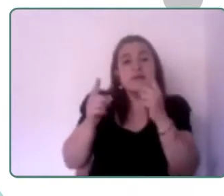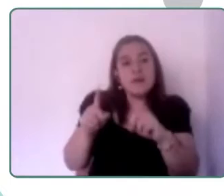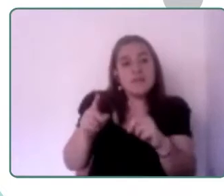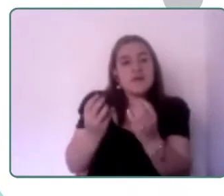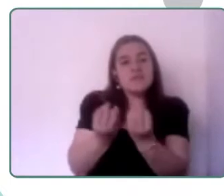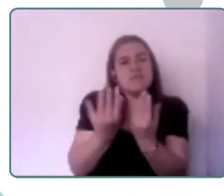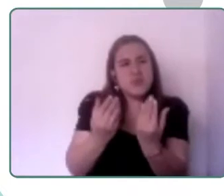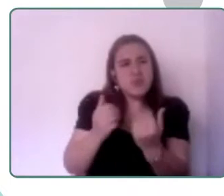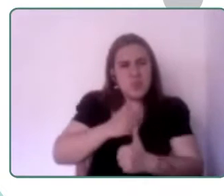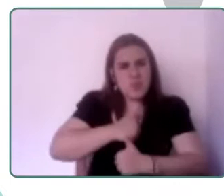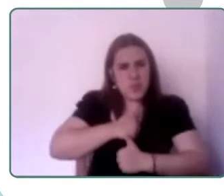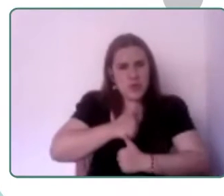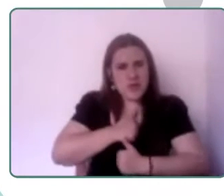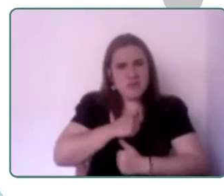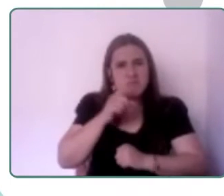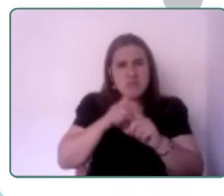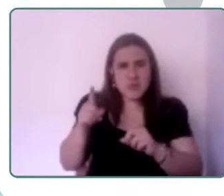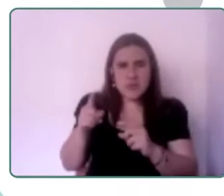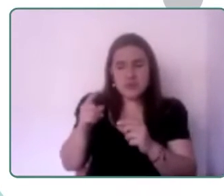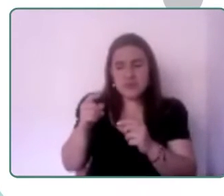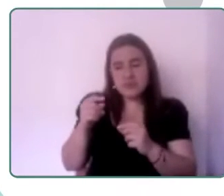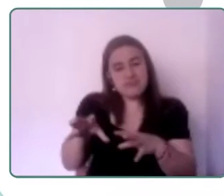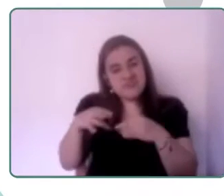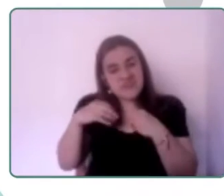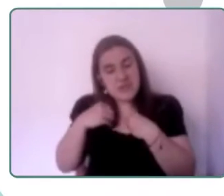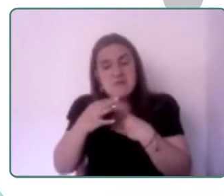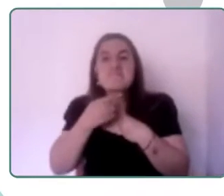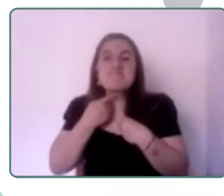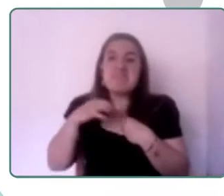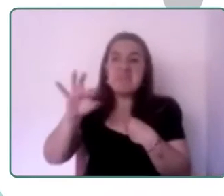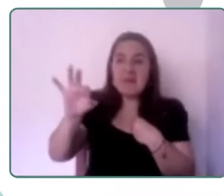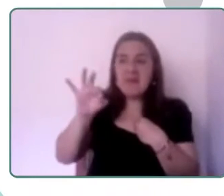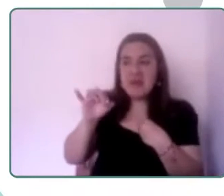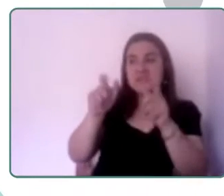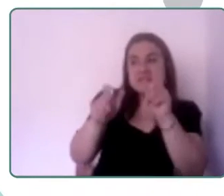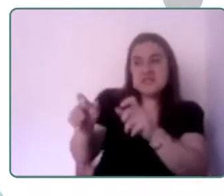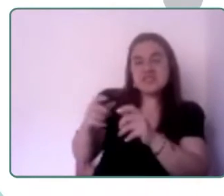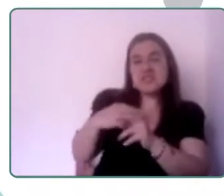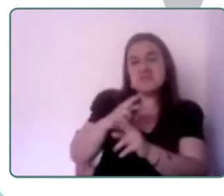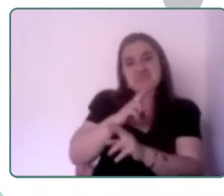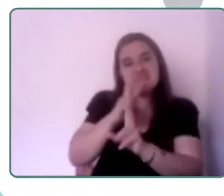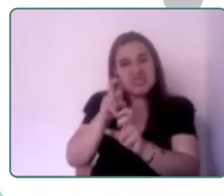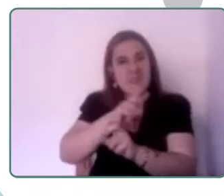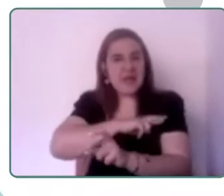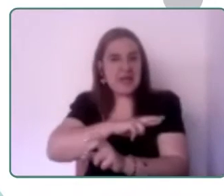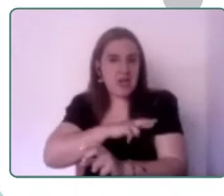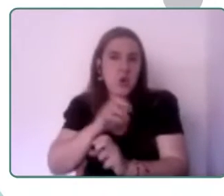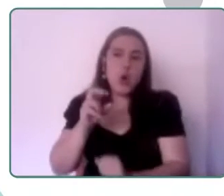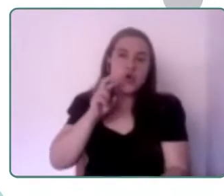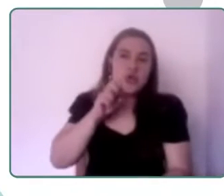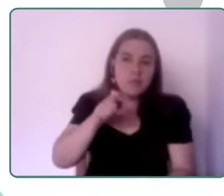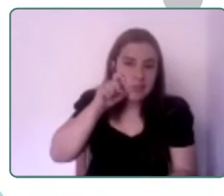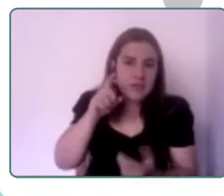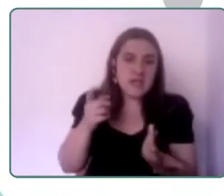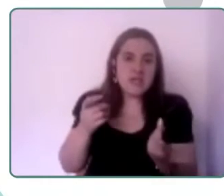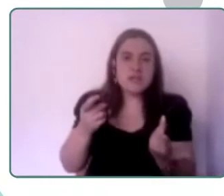propia de las convicciones y preferencias de los estudiantes hacia aspectos religiosos o sexuales y a las